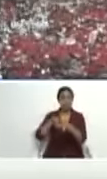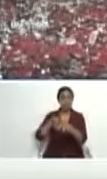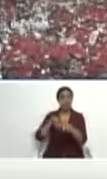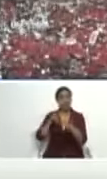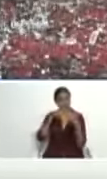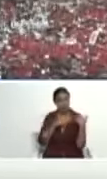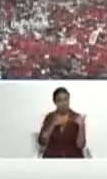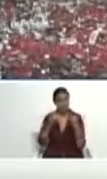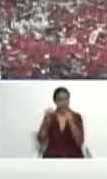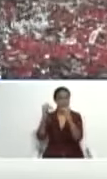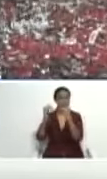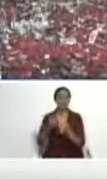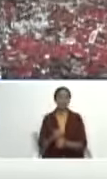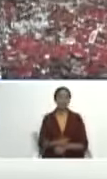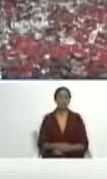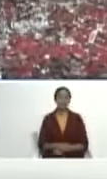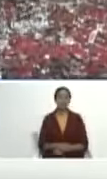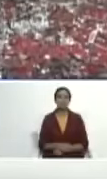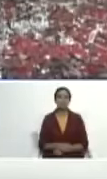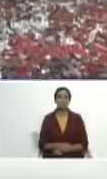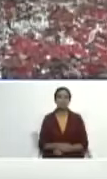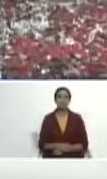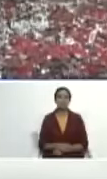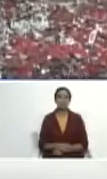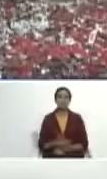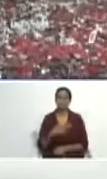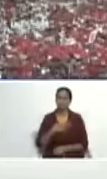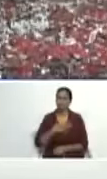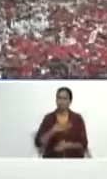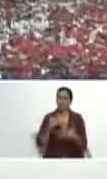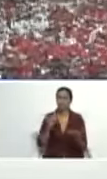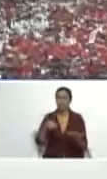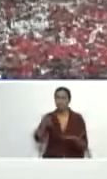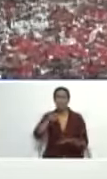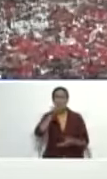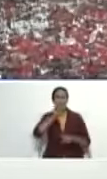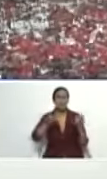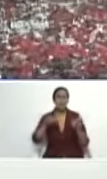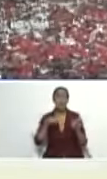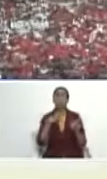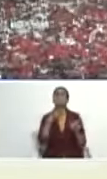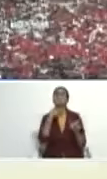En la calle. Y por ahí entonces gritaban consignas.